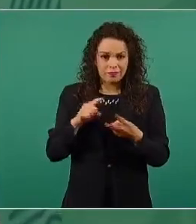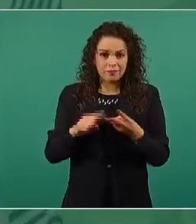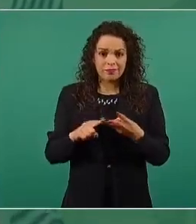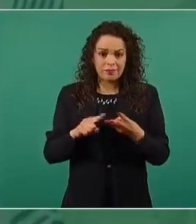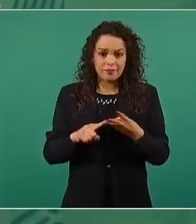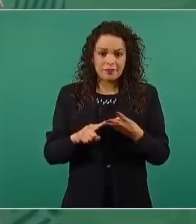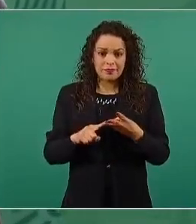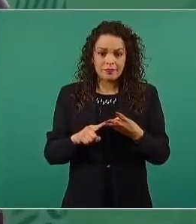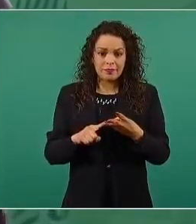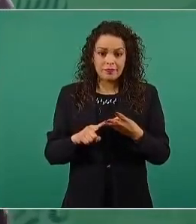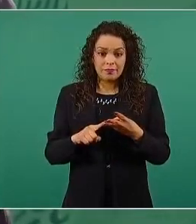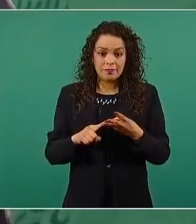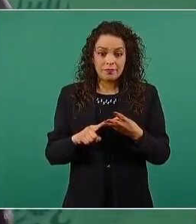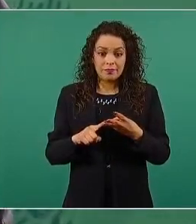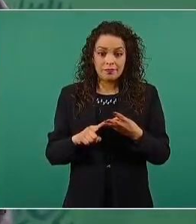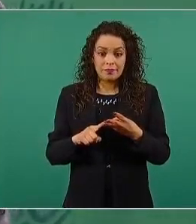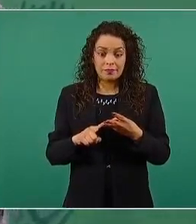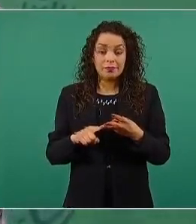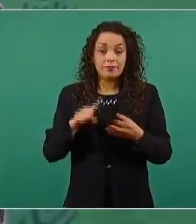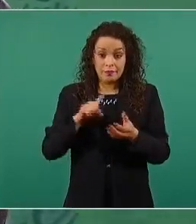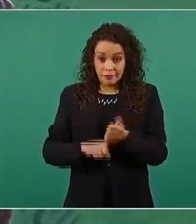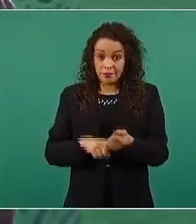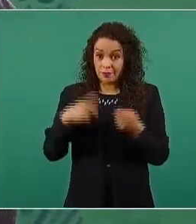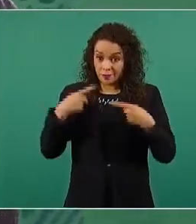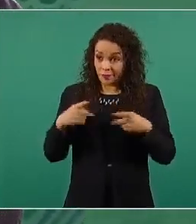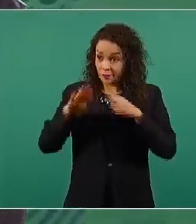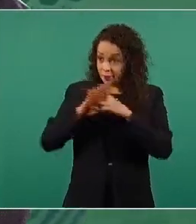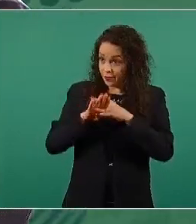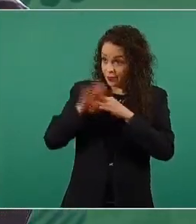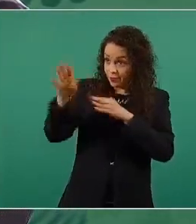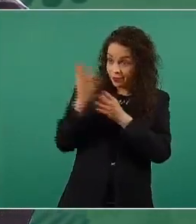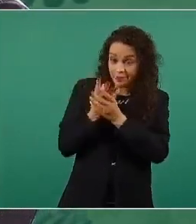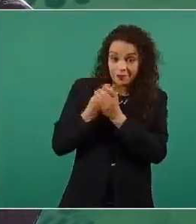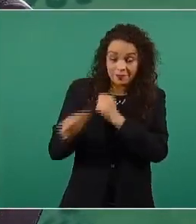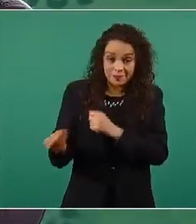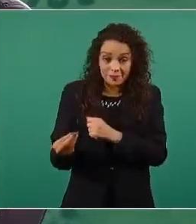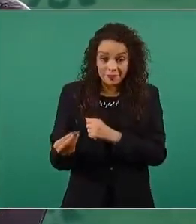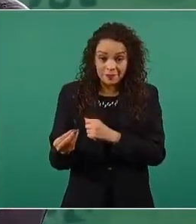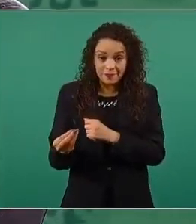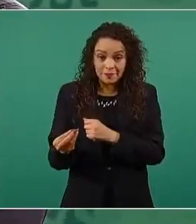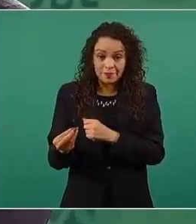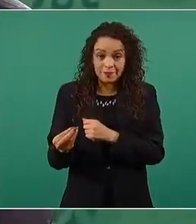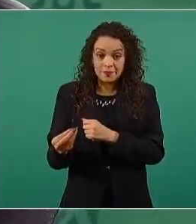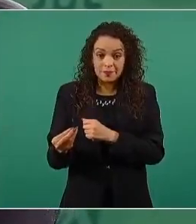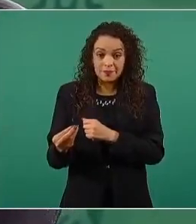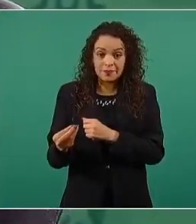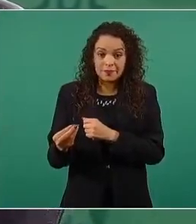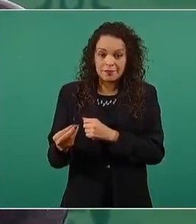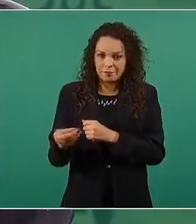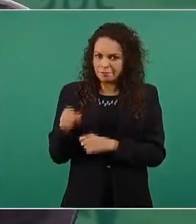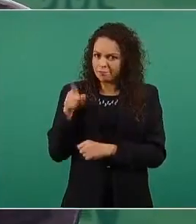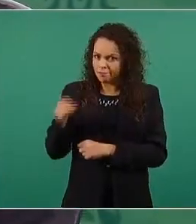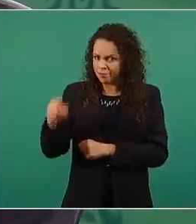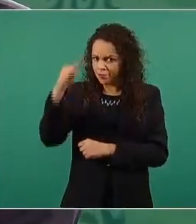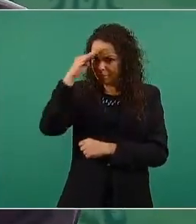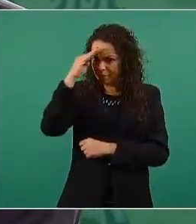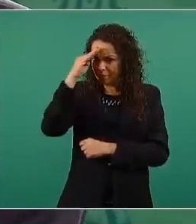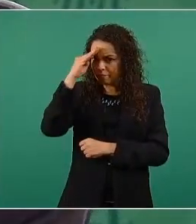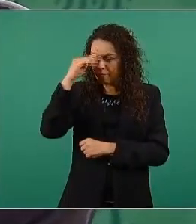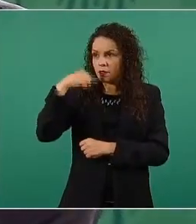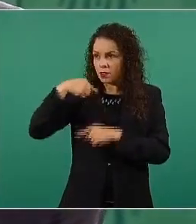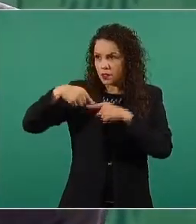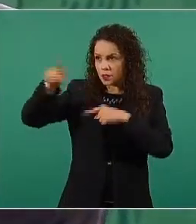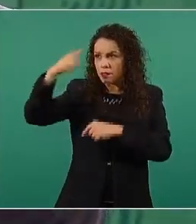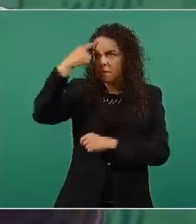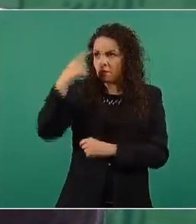El migrante va a salir, a